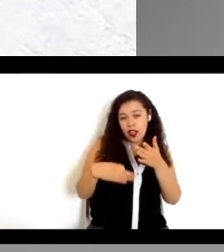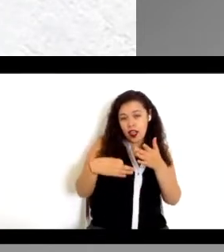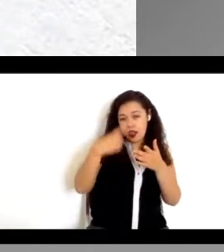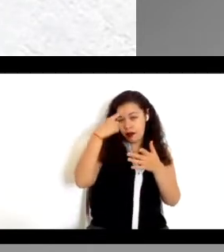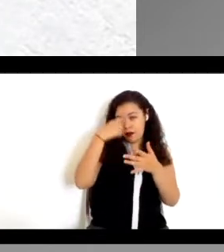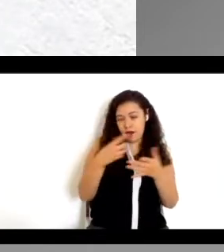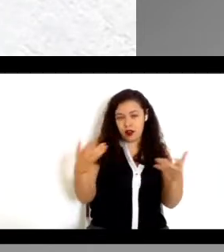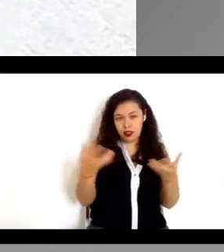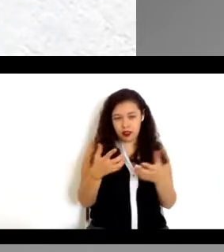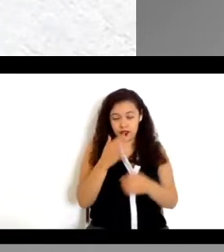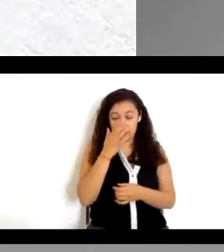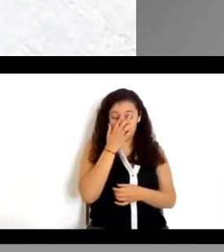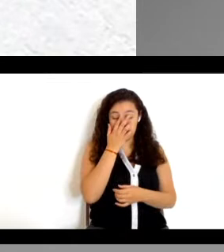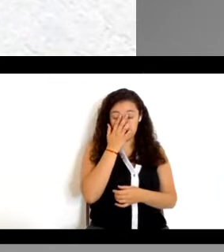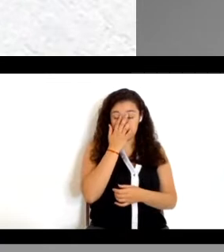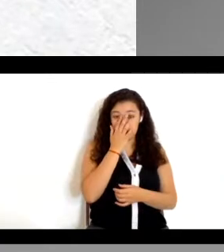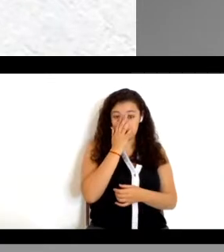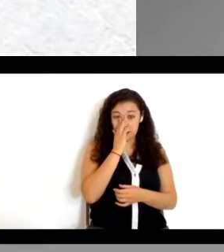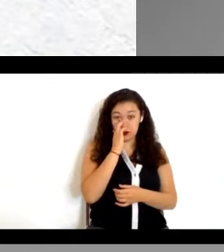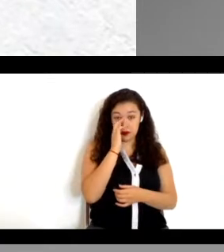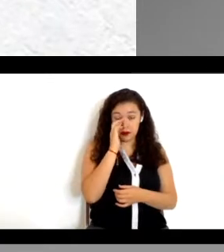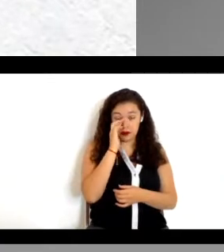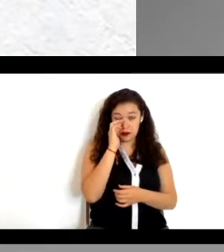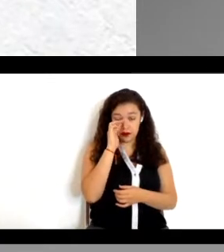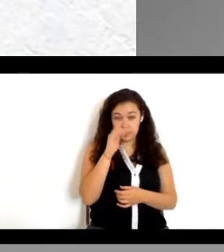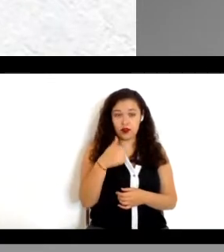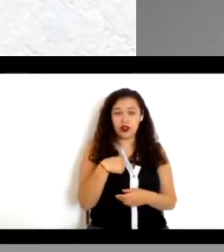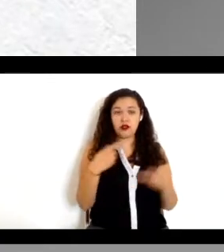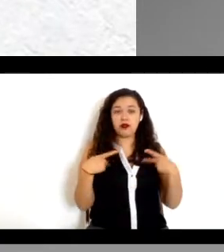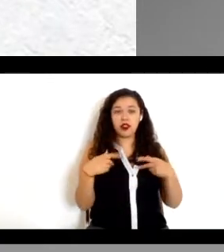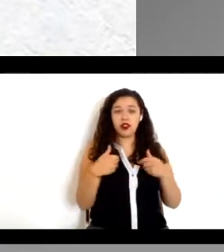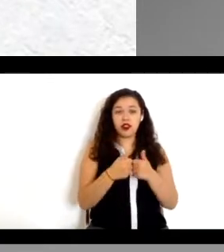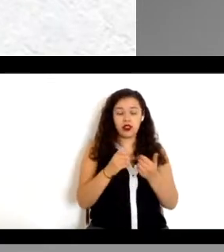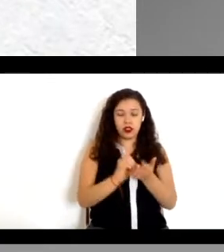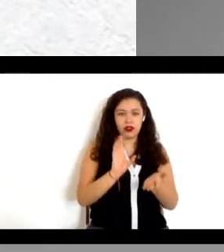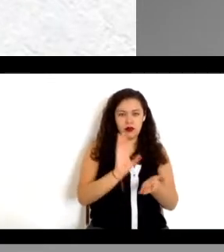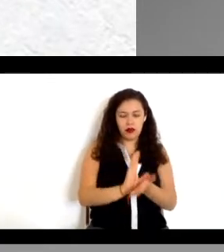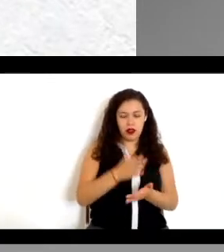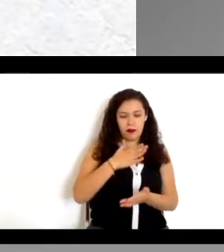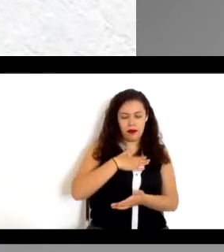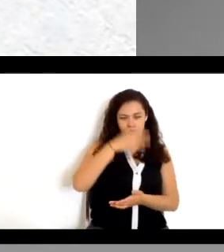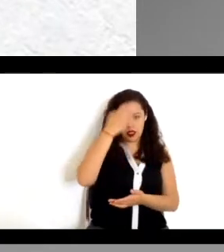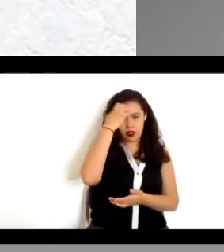Voy a hablar como persona con discapacidad, como